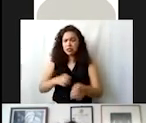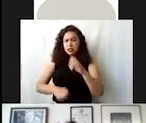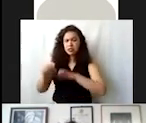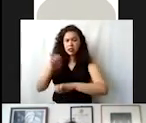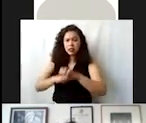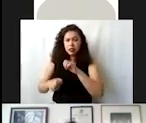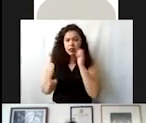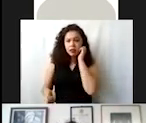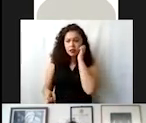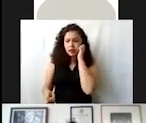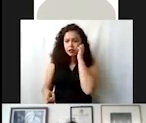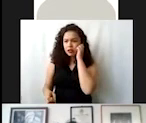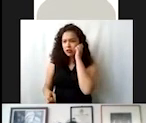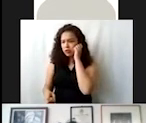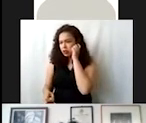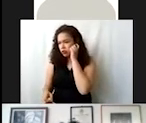hay